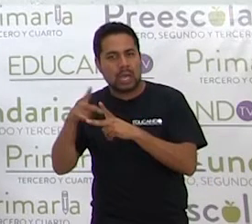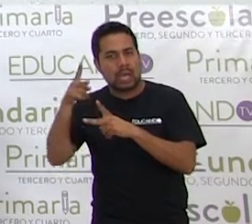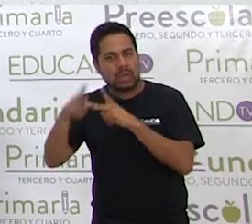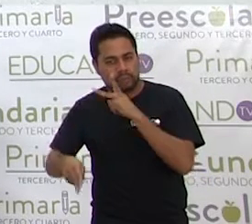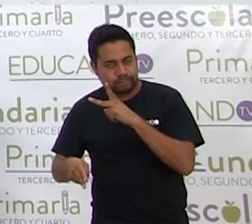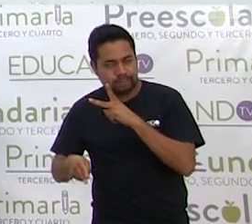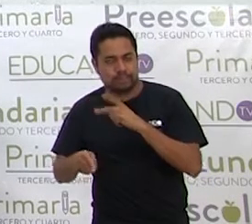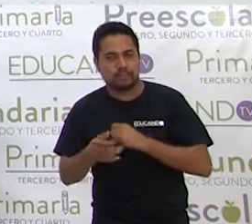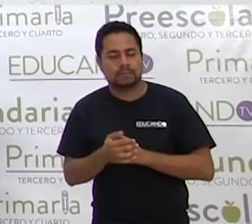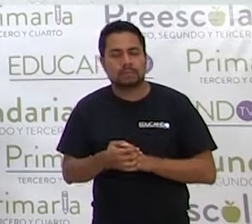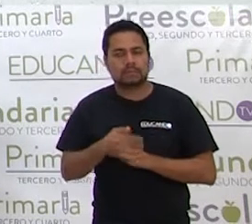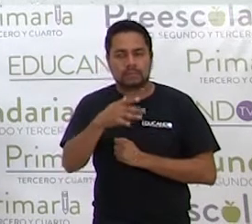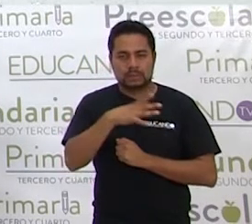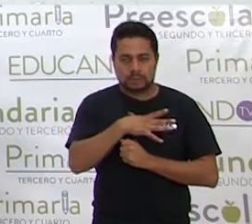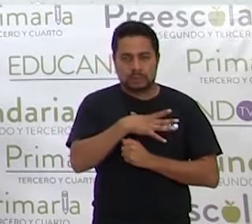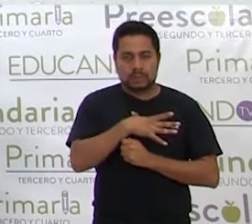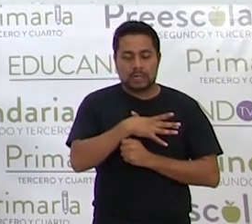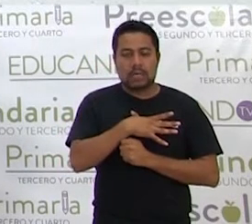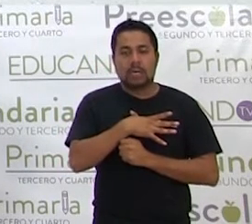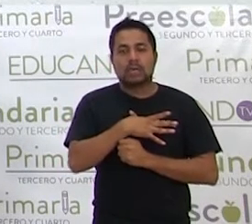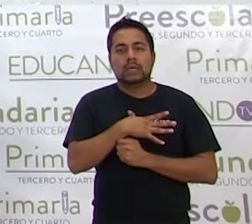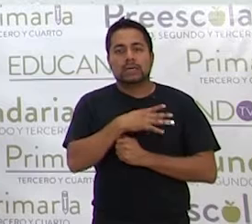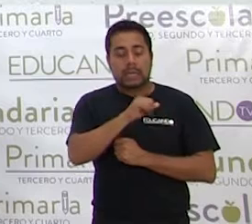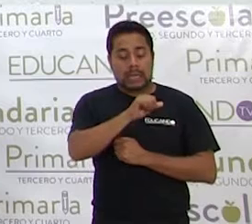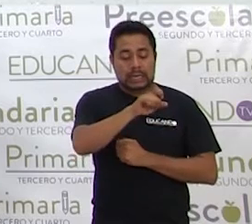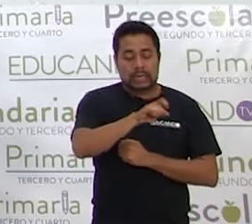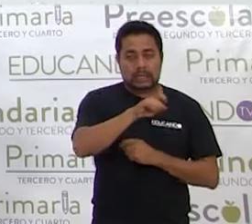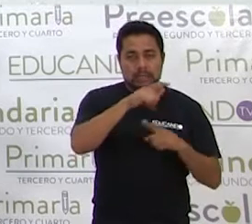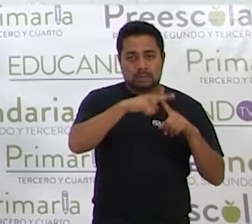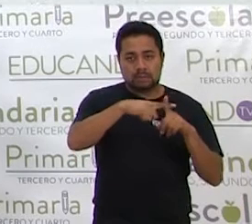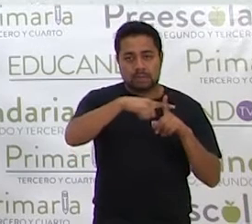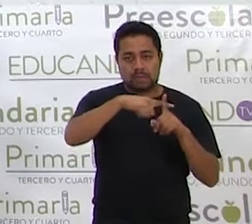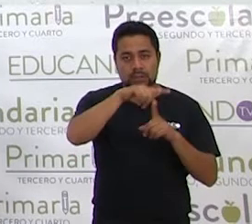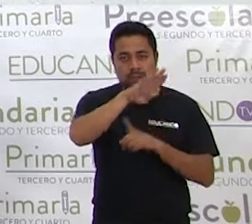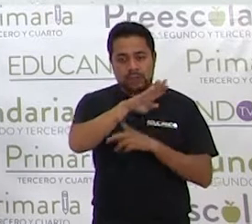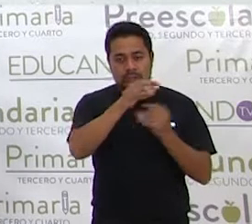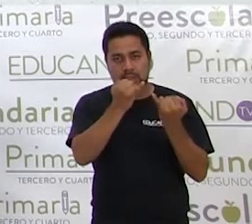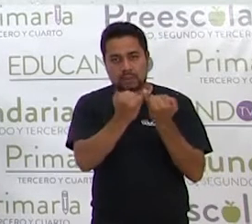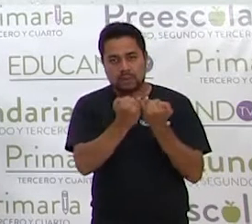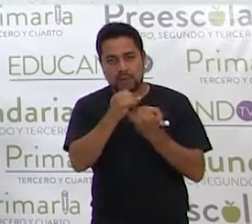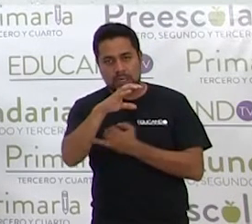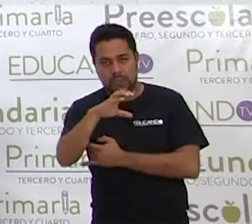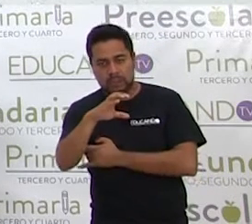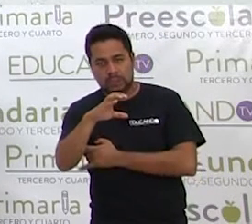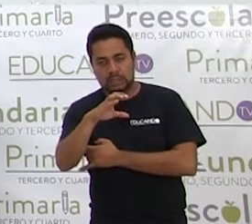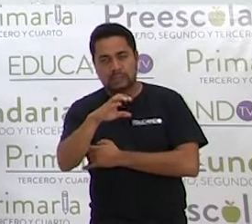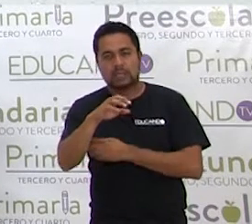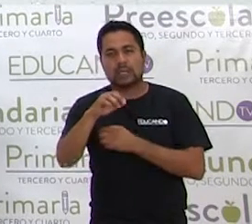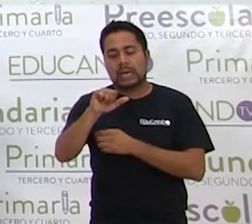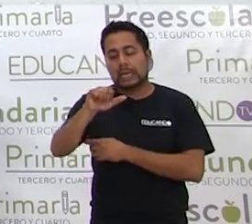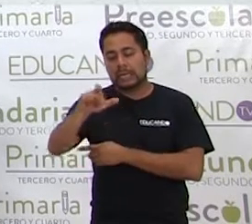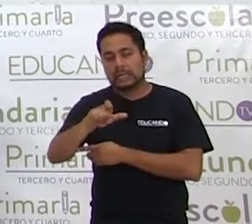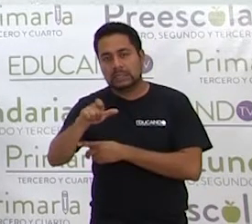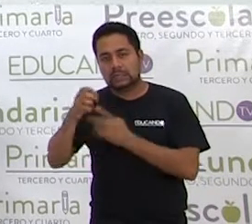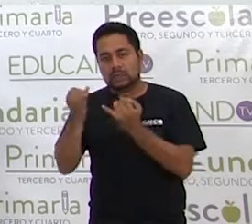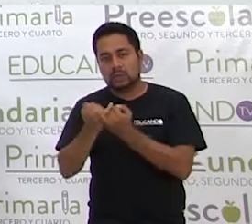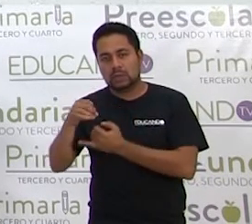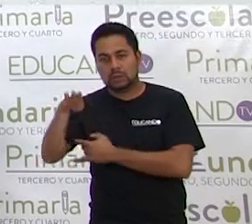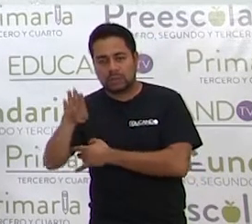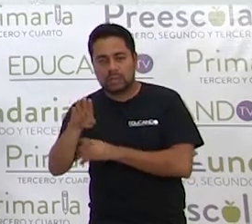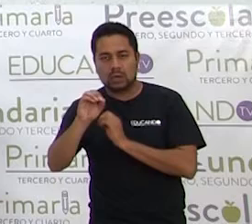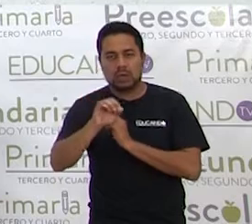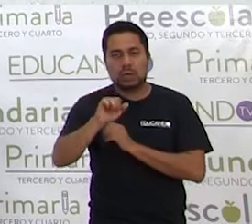ecuaciones de las formas a equis ve igual 11 a x igual con b y